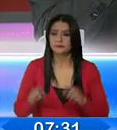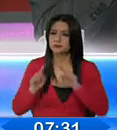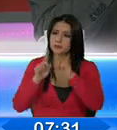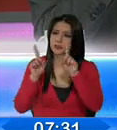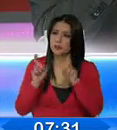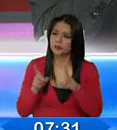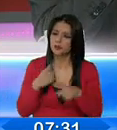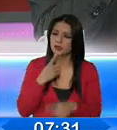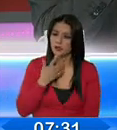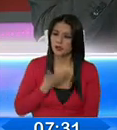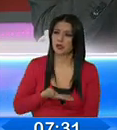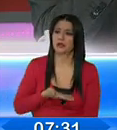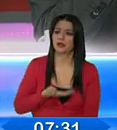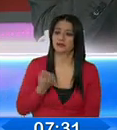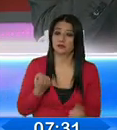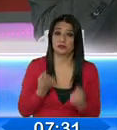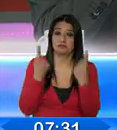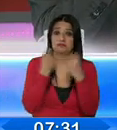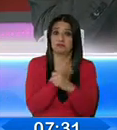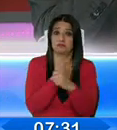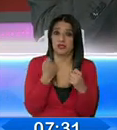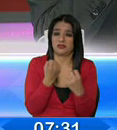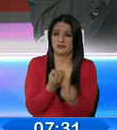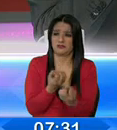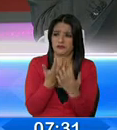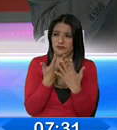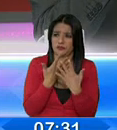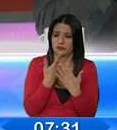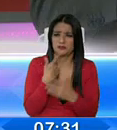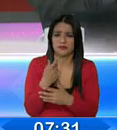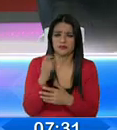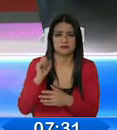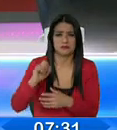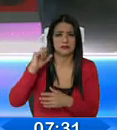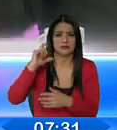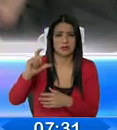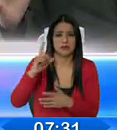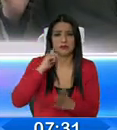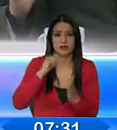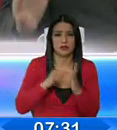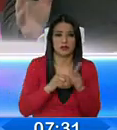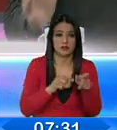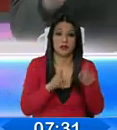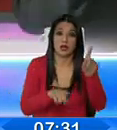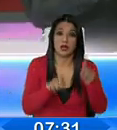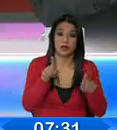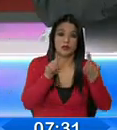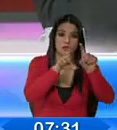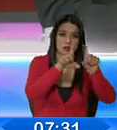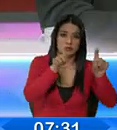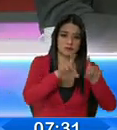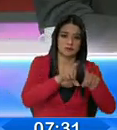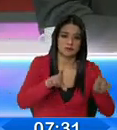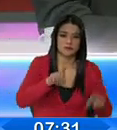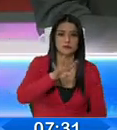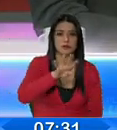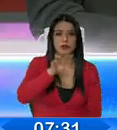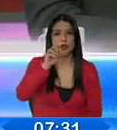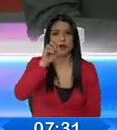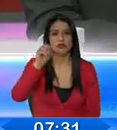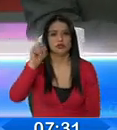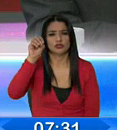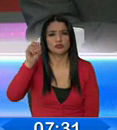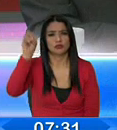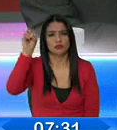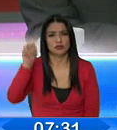quedado sorprendido revisando mi información donde existe sobreprecio que va en unos casos del 400%